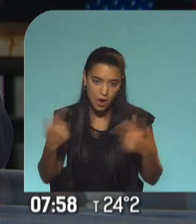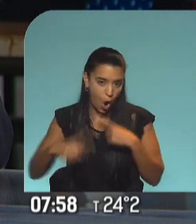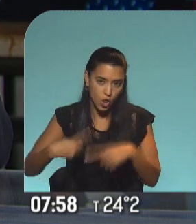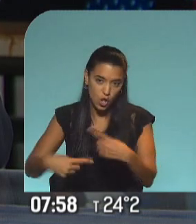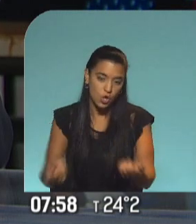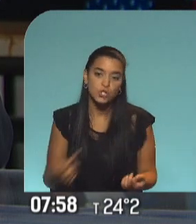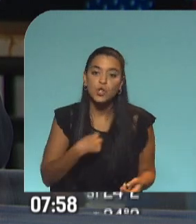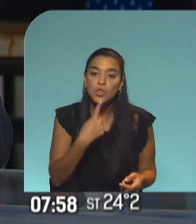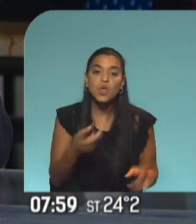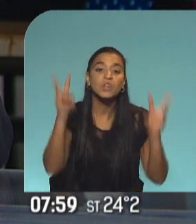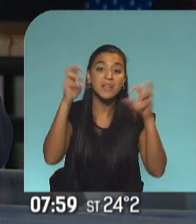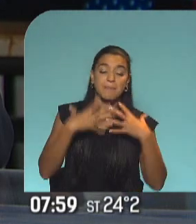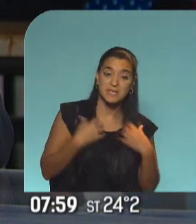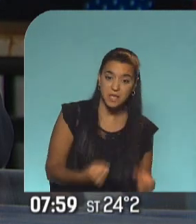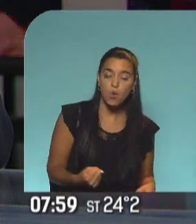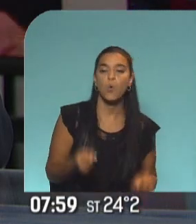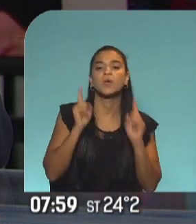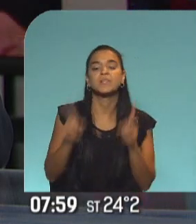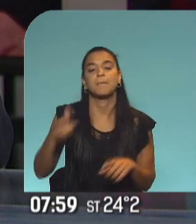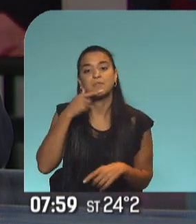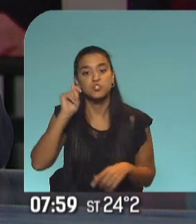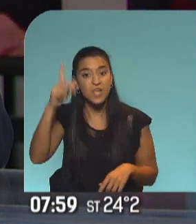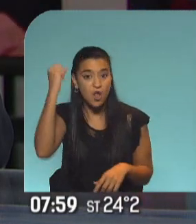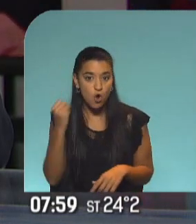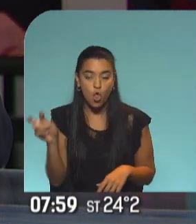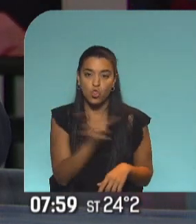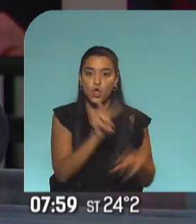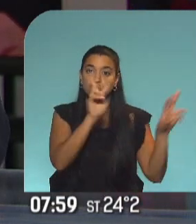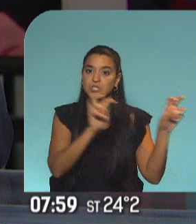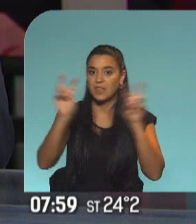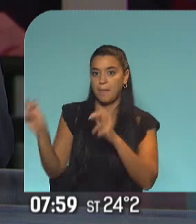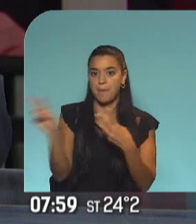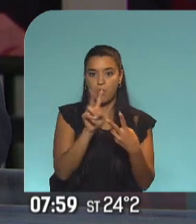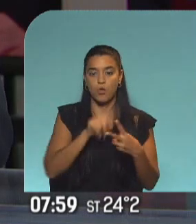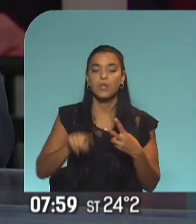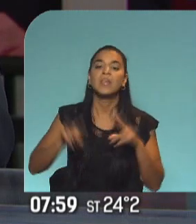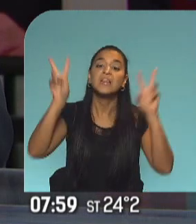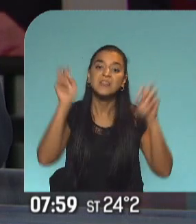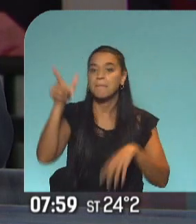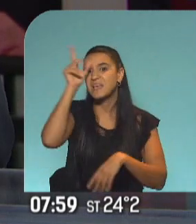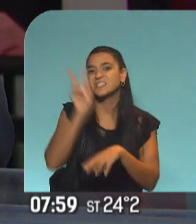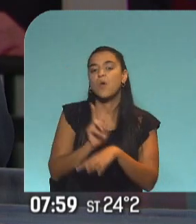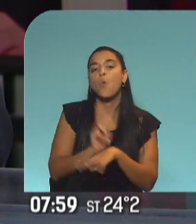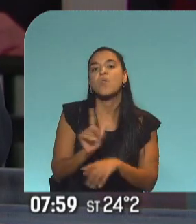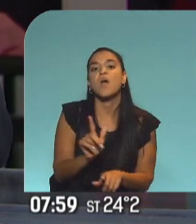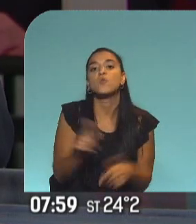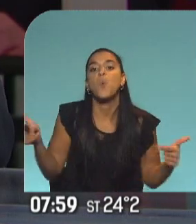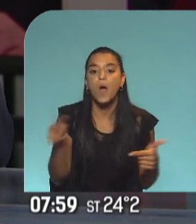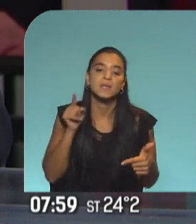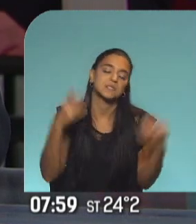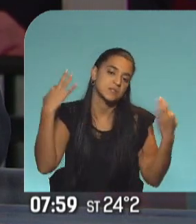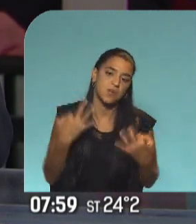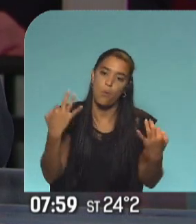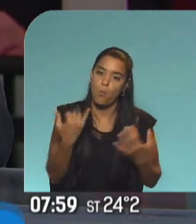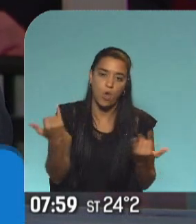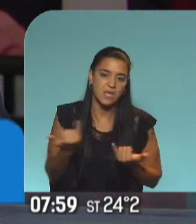le diría, el tema sanitario más el tema socioeconómico son los dos temas que dominan la agenda. El tema de inseguridad es como una especie de antivirus que está en